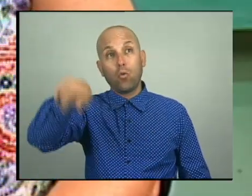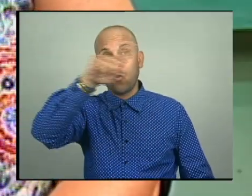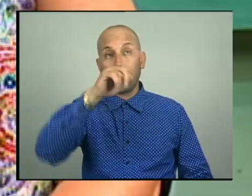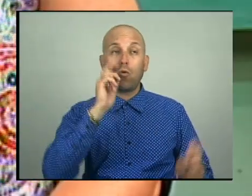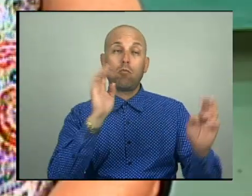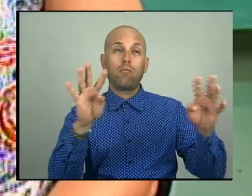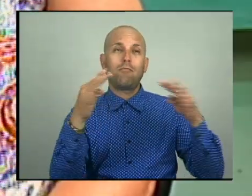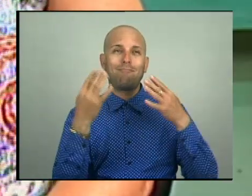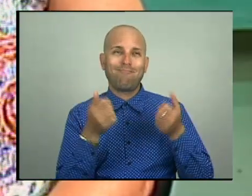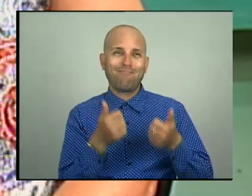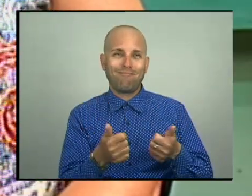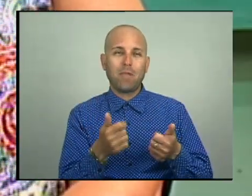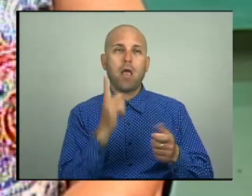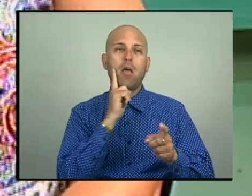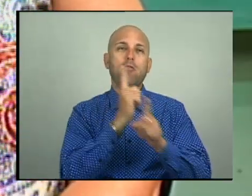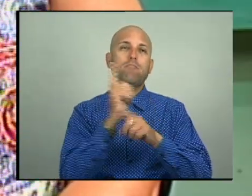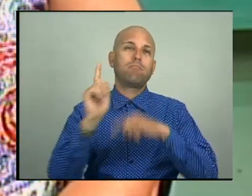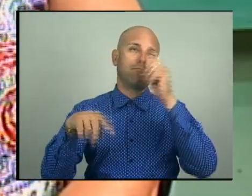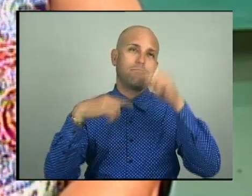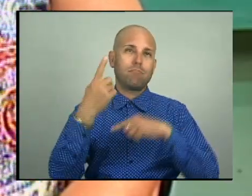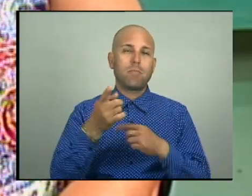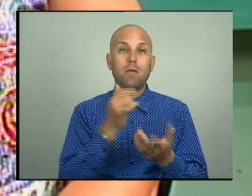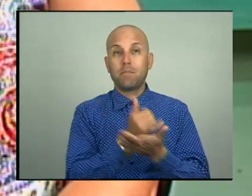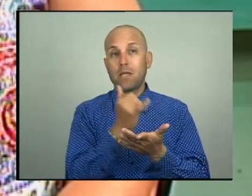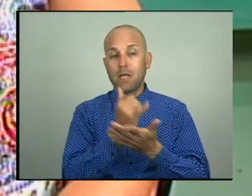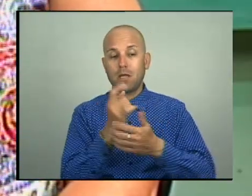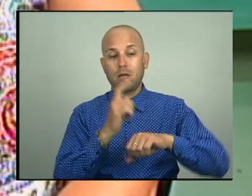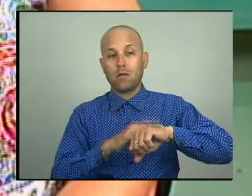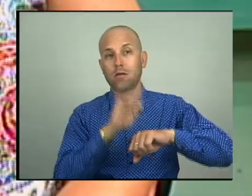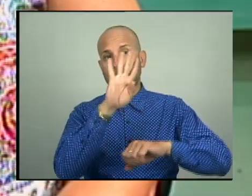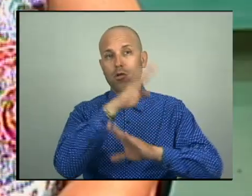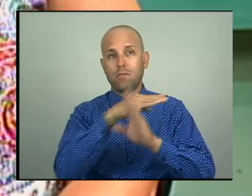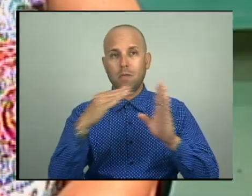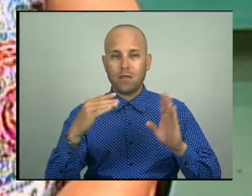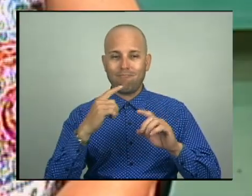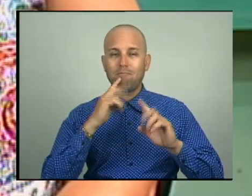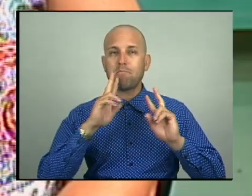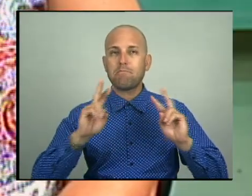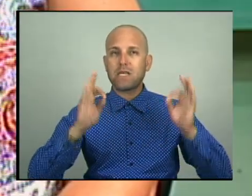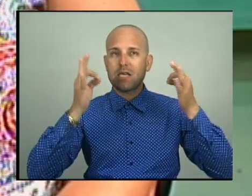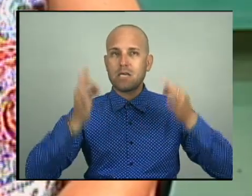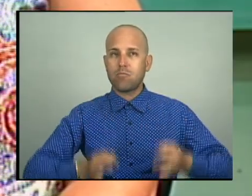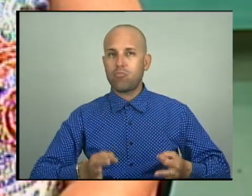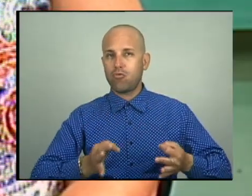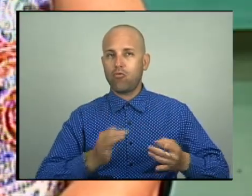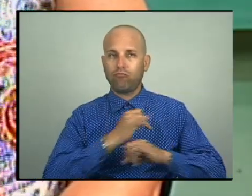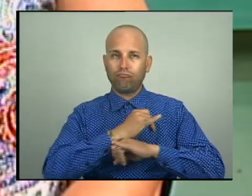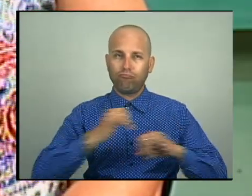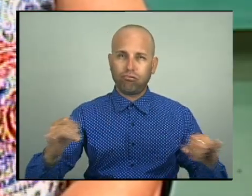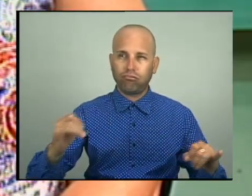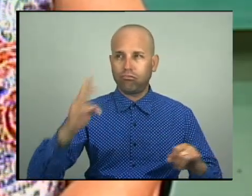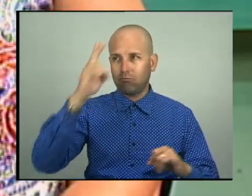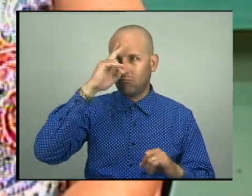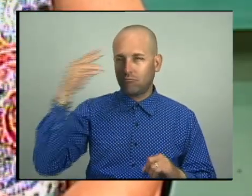amigos y amigas televidentes, recuerdo miércoles en vivo 4:30 de la tarde por Televisión Camagüey,